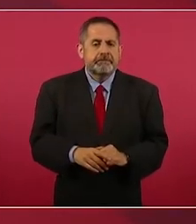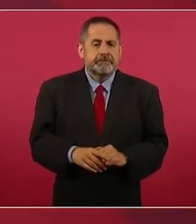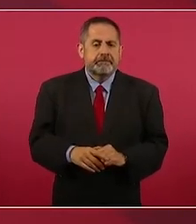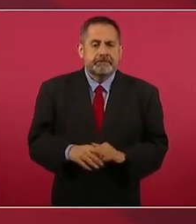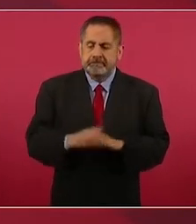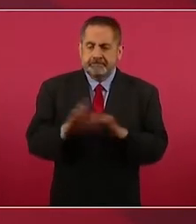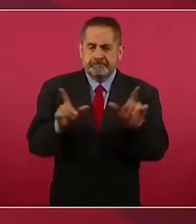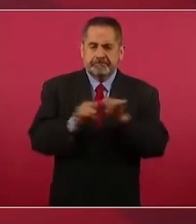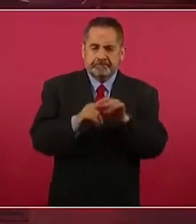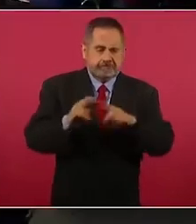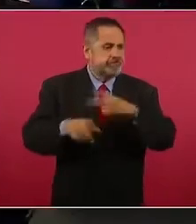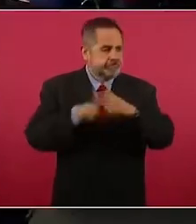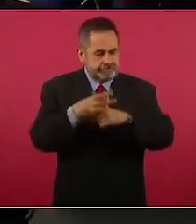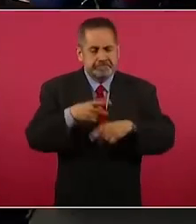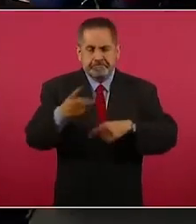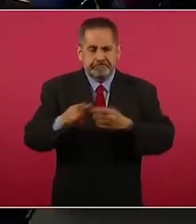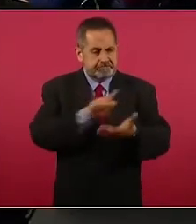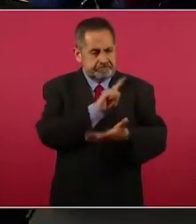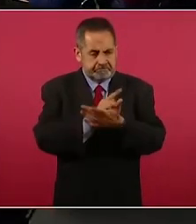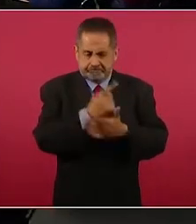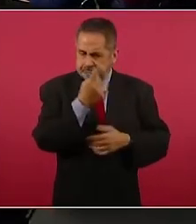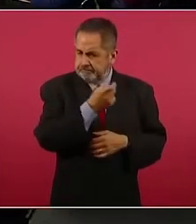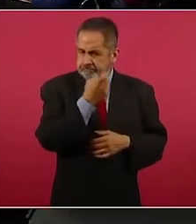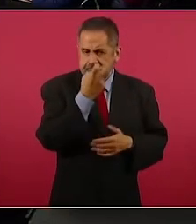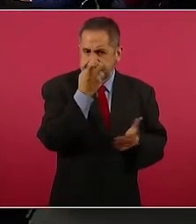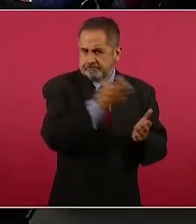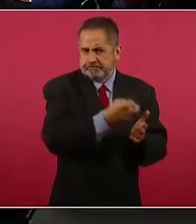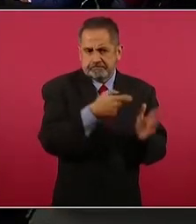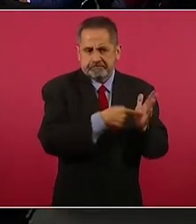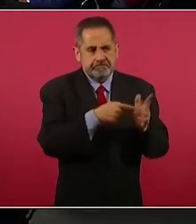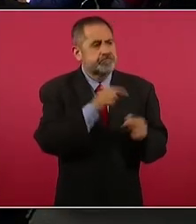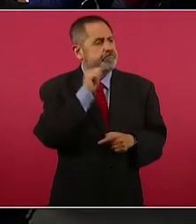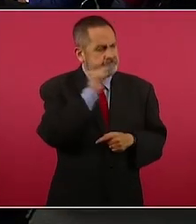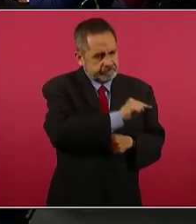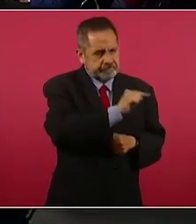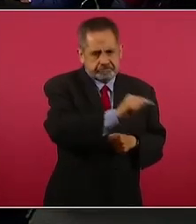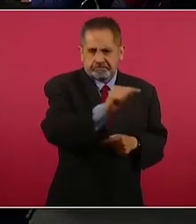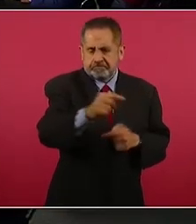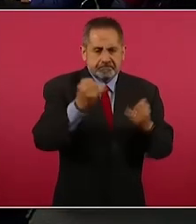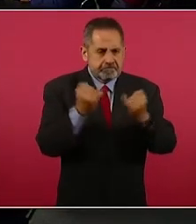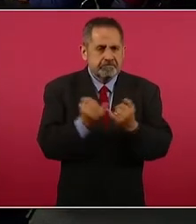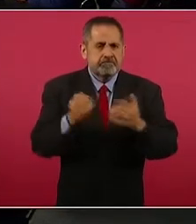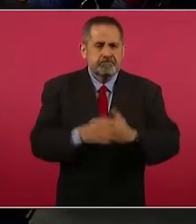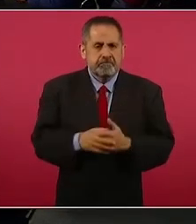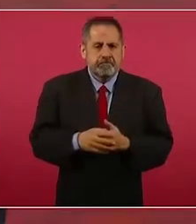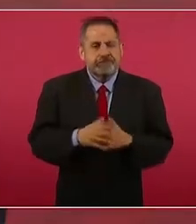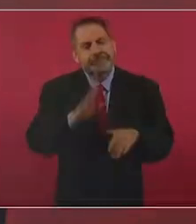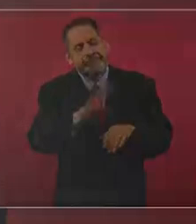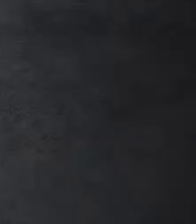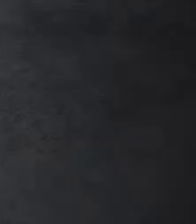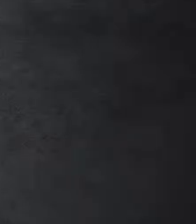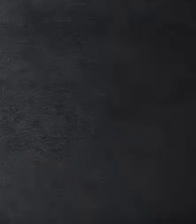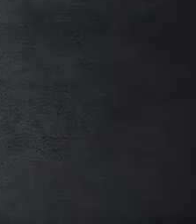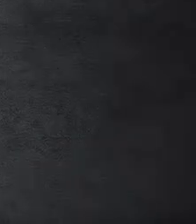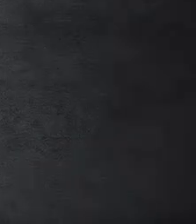Y eso es lo que tenemos que hacer en todos los casos: cero impunidad.